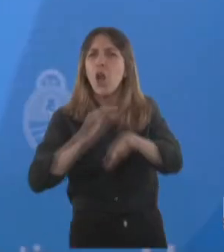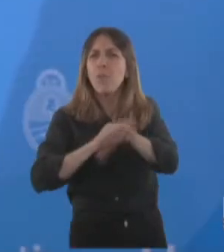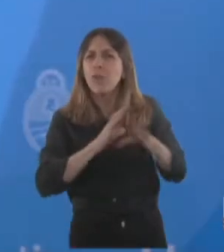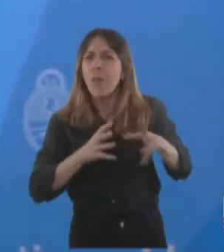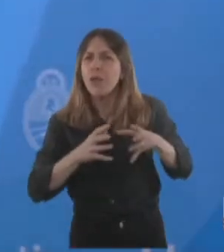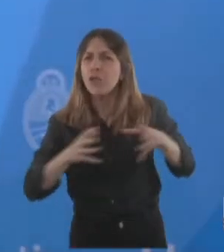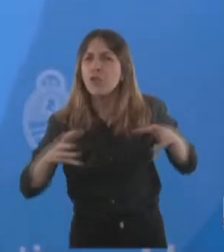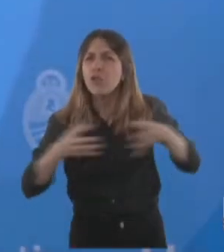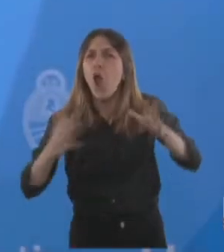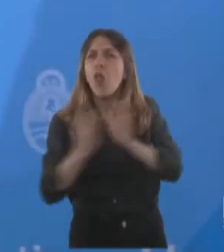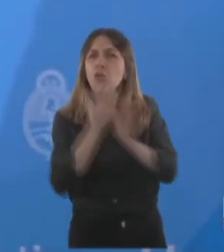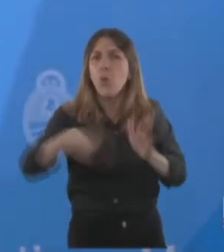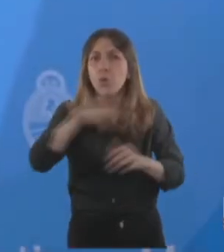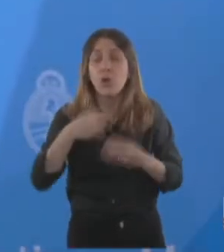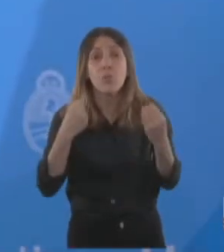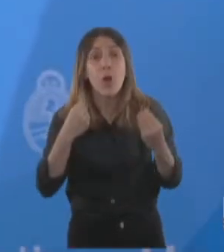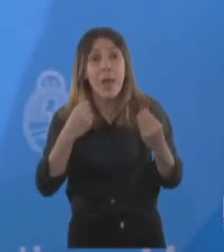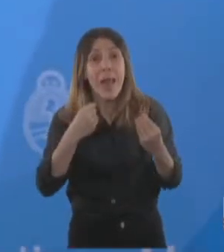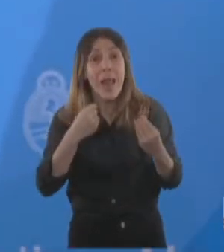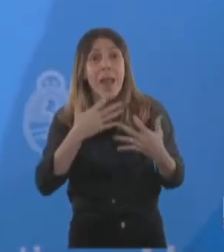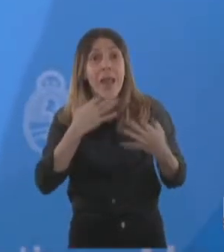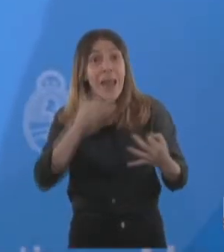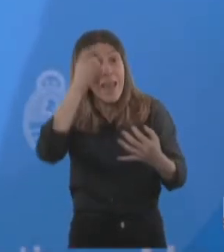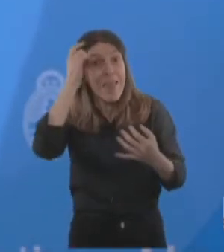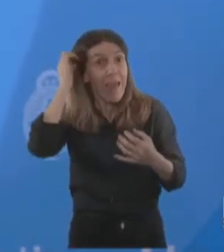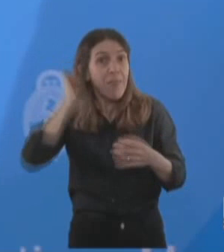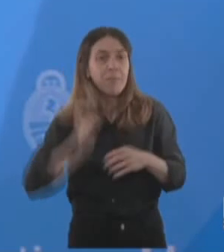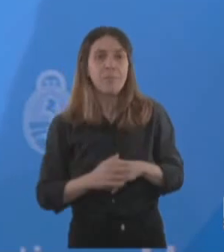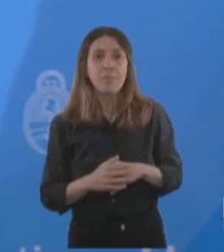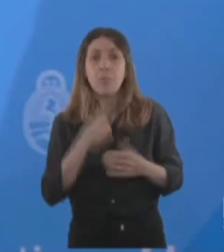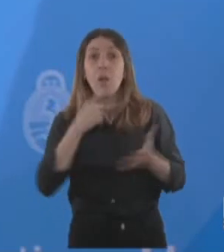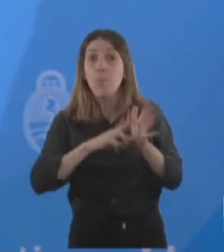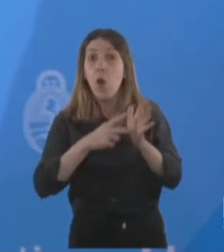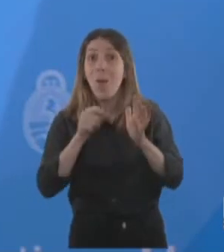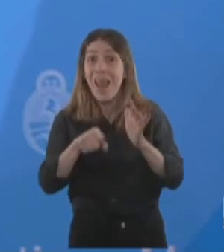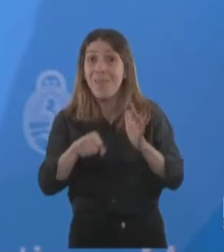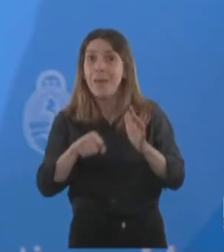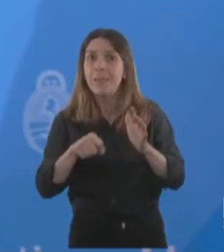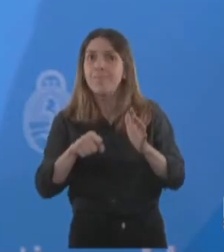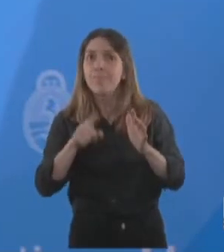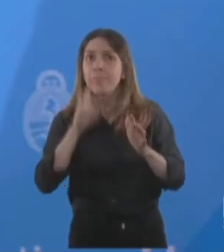porque en realidad el problema es grave.